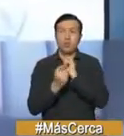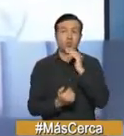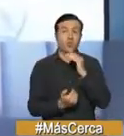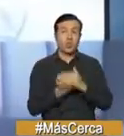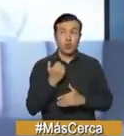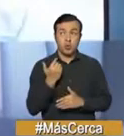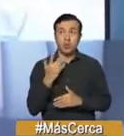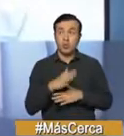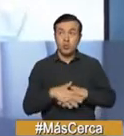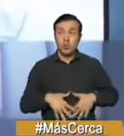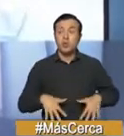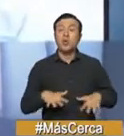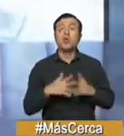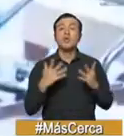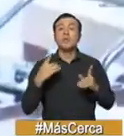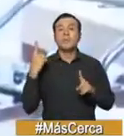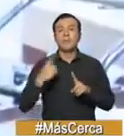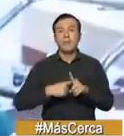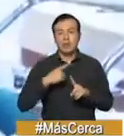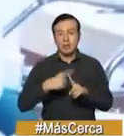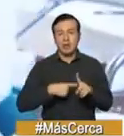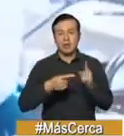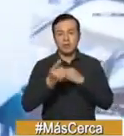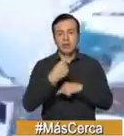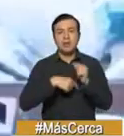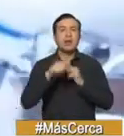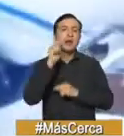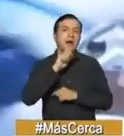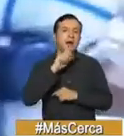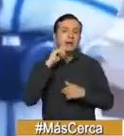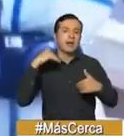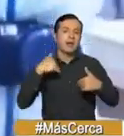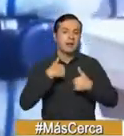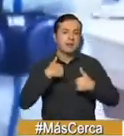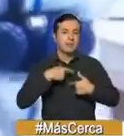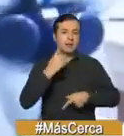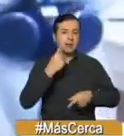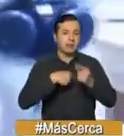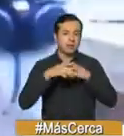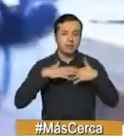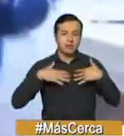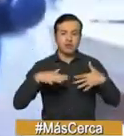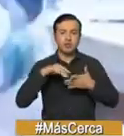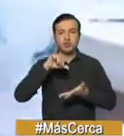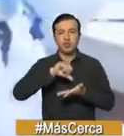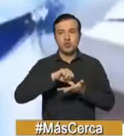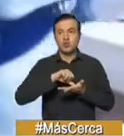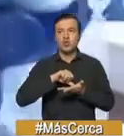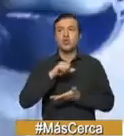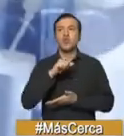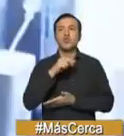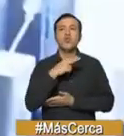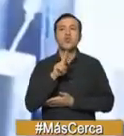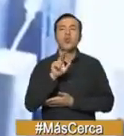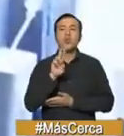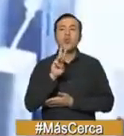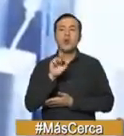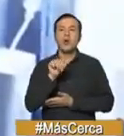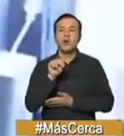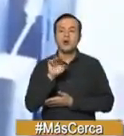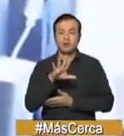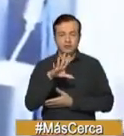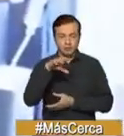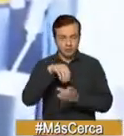surgió en un mercado especializado en la venta de carne de animales exóticos ubicado en la ciudad de luján en la provincia de hubei